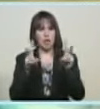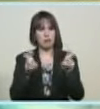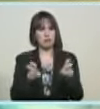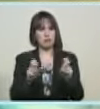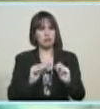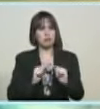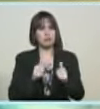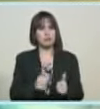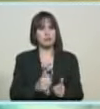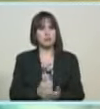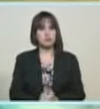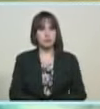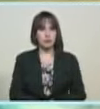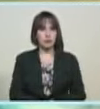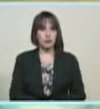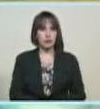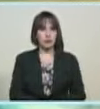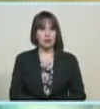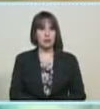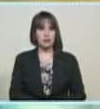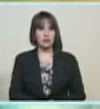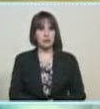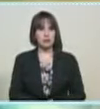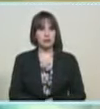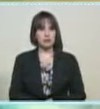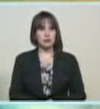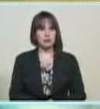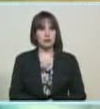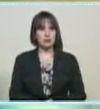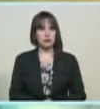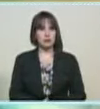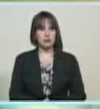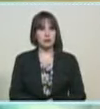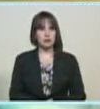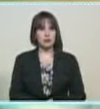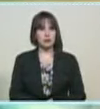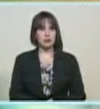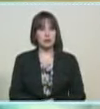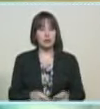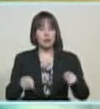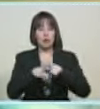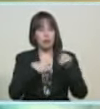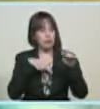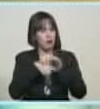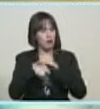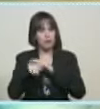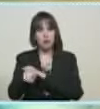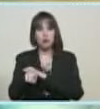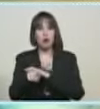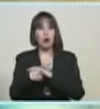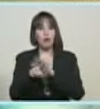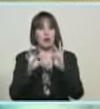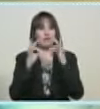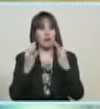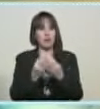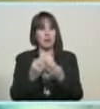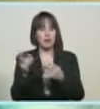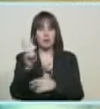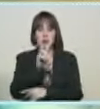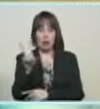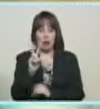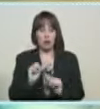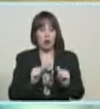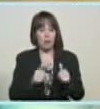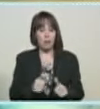arranque lo cual es un respiro profundo para la familia venezolana pero a partir del primero de septiembre